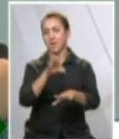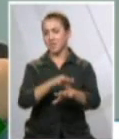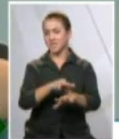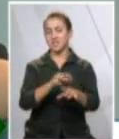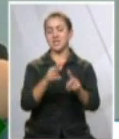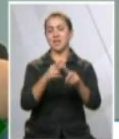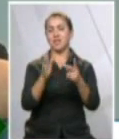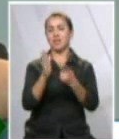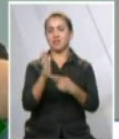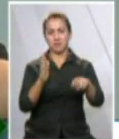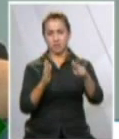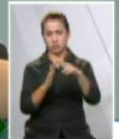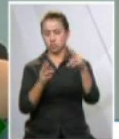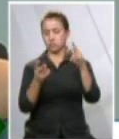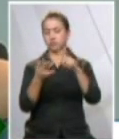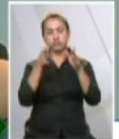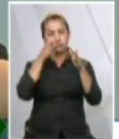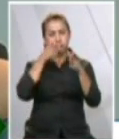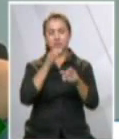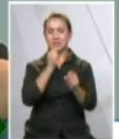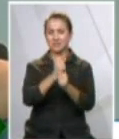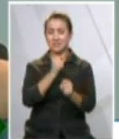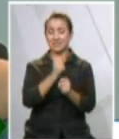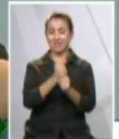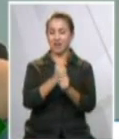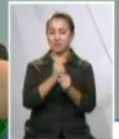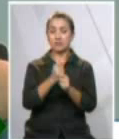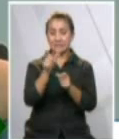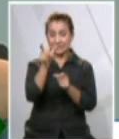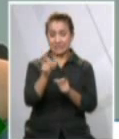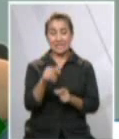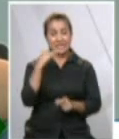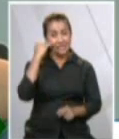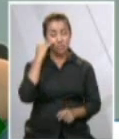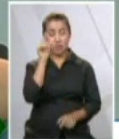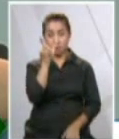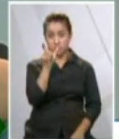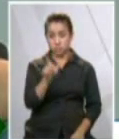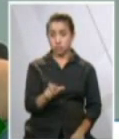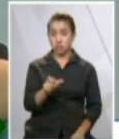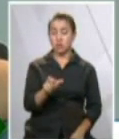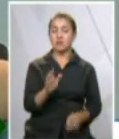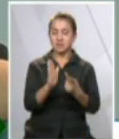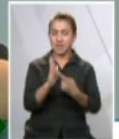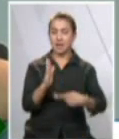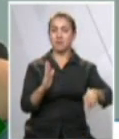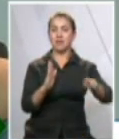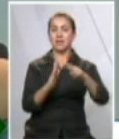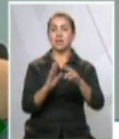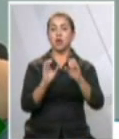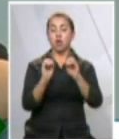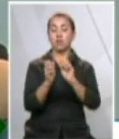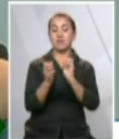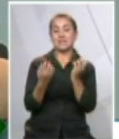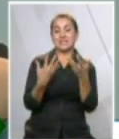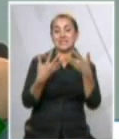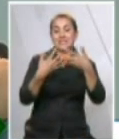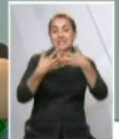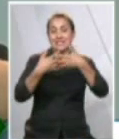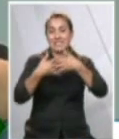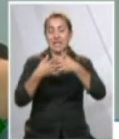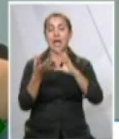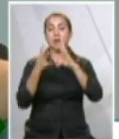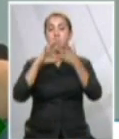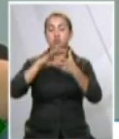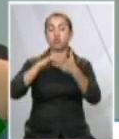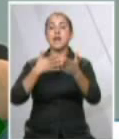medicina, terapia, que se dedican a tratar de que el niño o la persona se rehabilite o se adecue al mundo